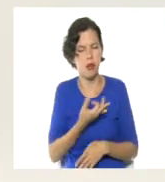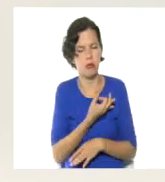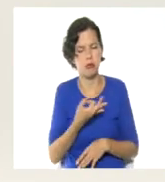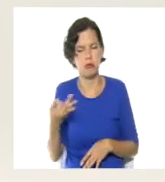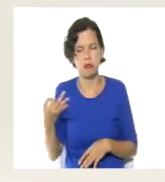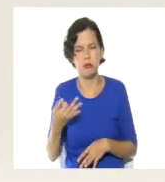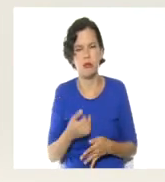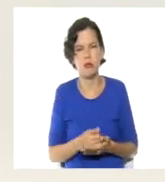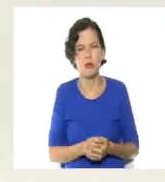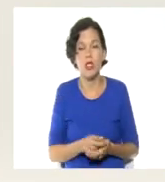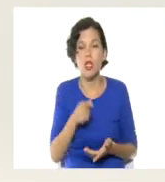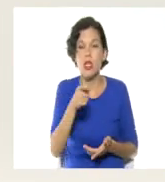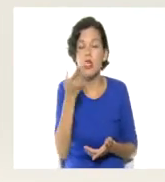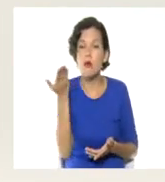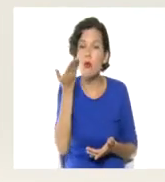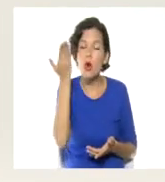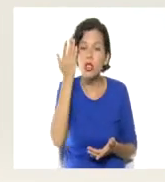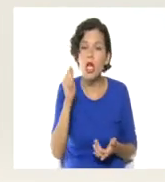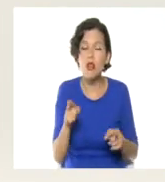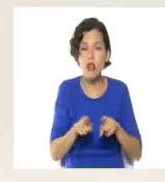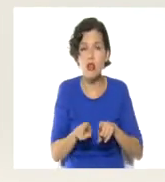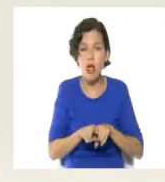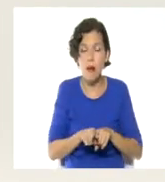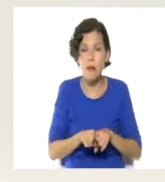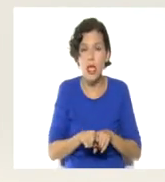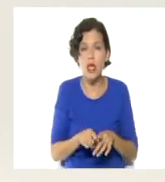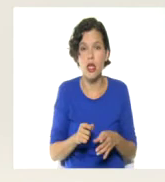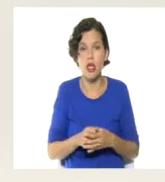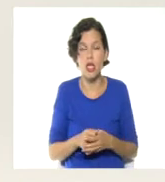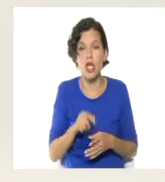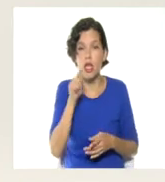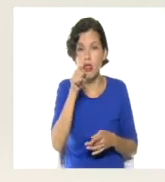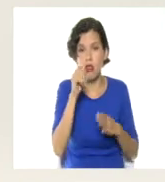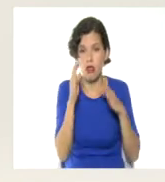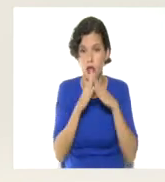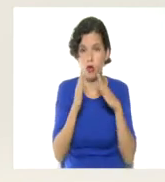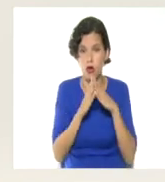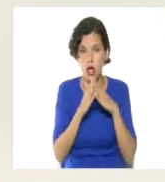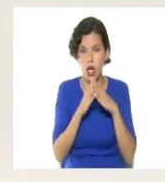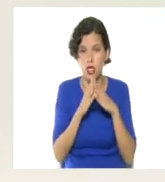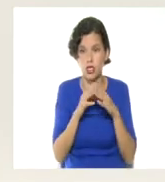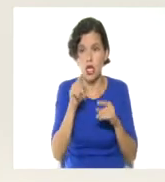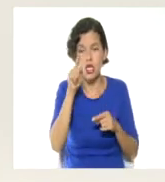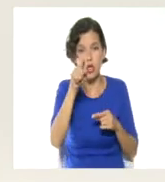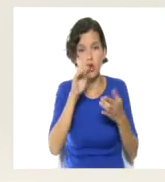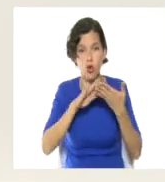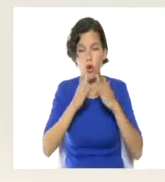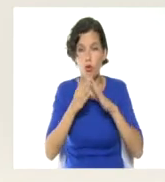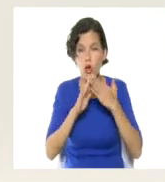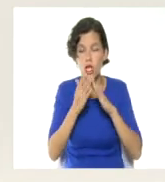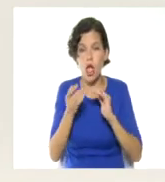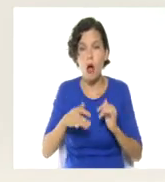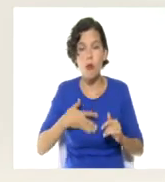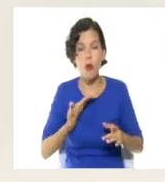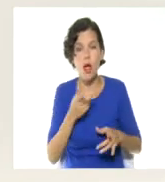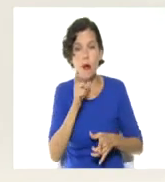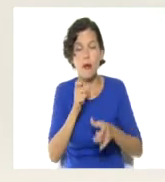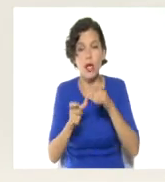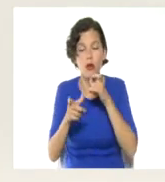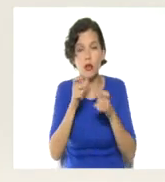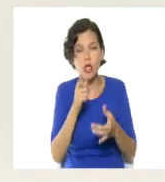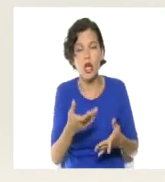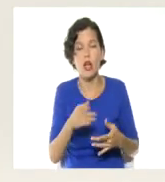efectiva. Y es importante también que desde tu casa y en tu comunidad puedas preguntarle a